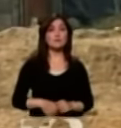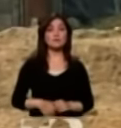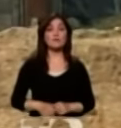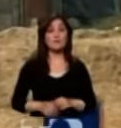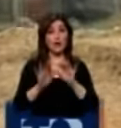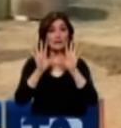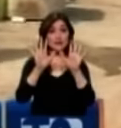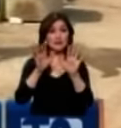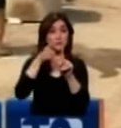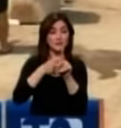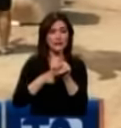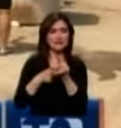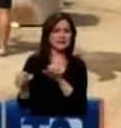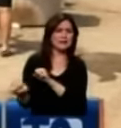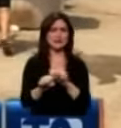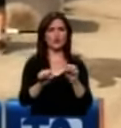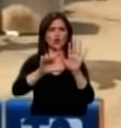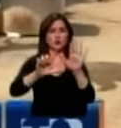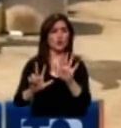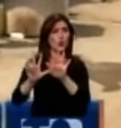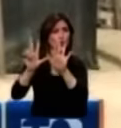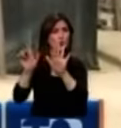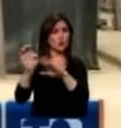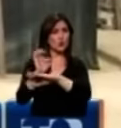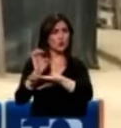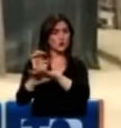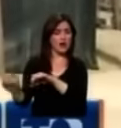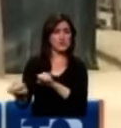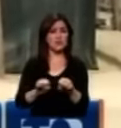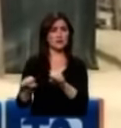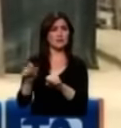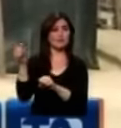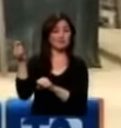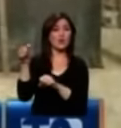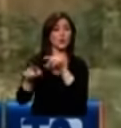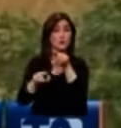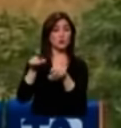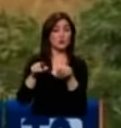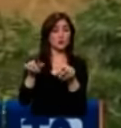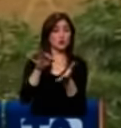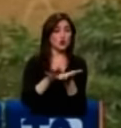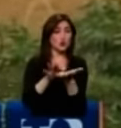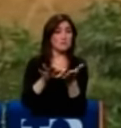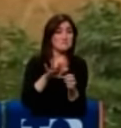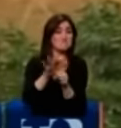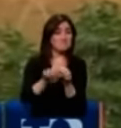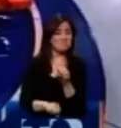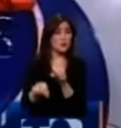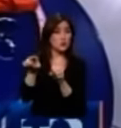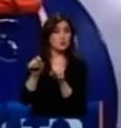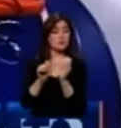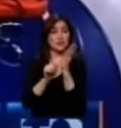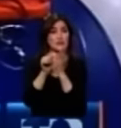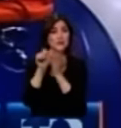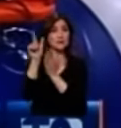A casi 10 meses del terremoto de 7.8 grados que sacudió a Ecuador, este es el panorama en algunas de las zonas más afectadas. El